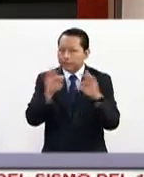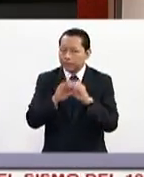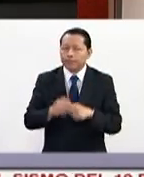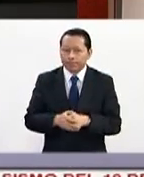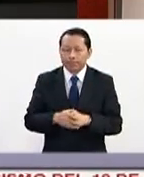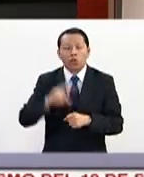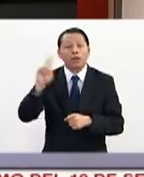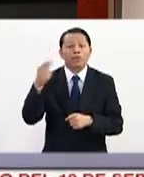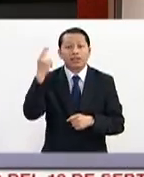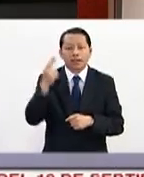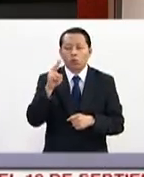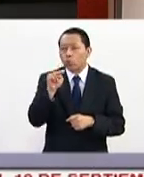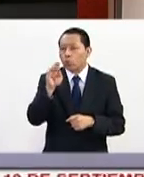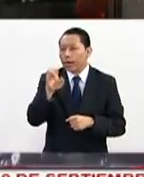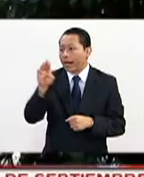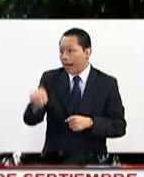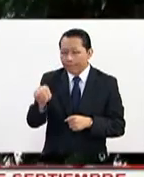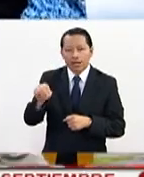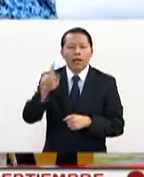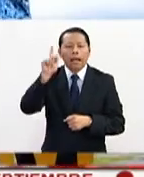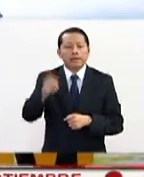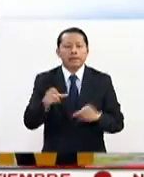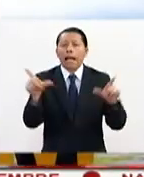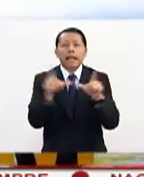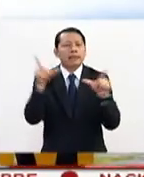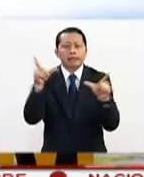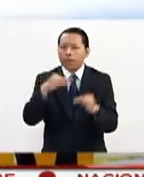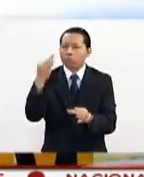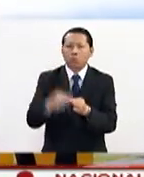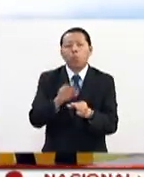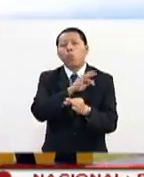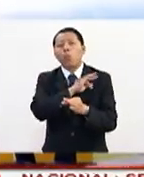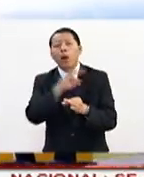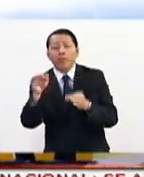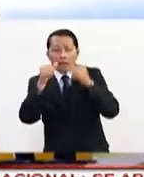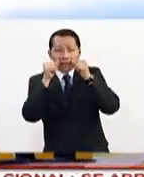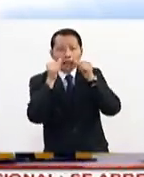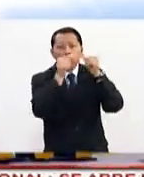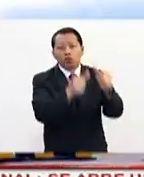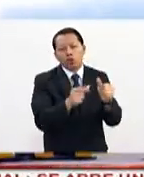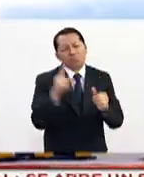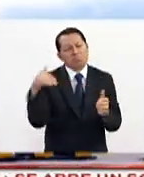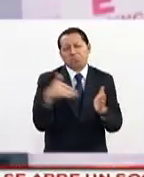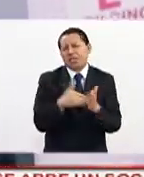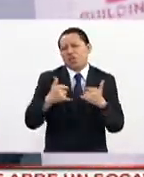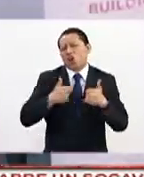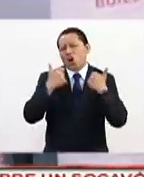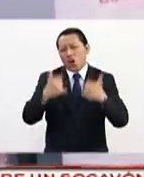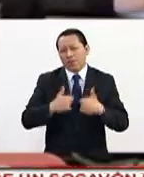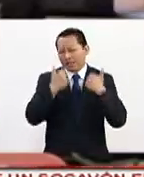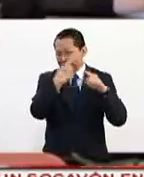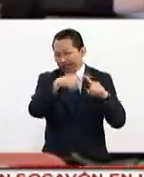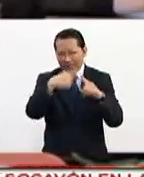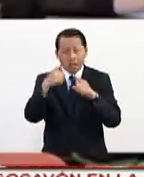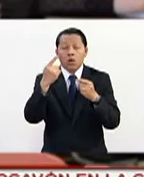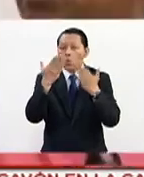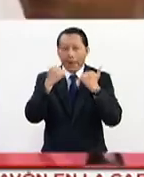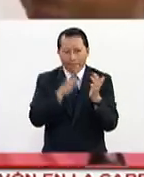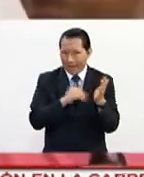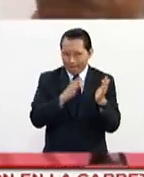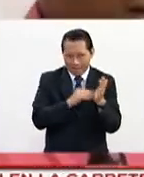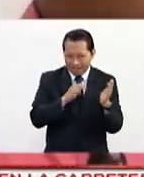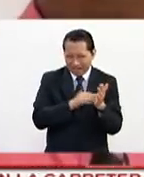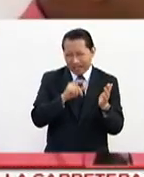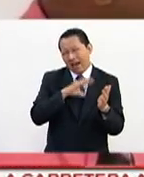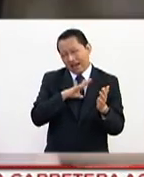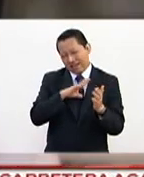La Universidad Nacional Autónoma de México se encuentra lista para atender a los miles de jóvenes indocumentados en Estados Unidos que se acogieron al programa